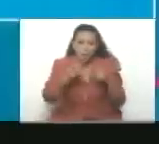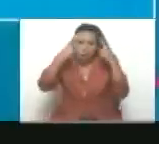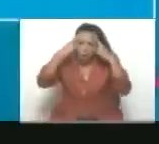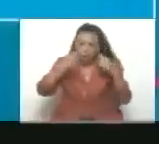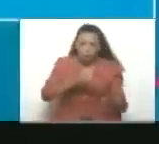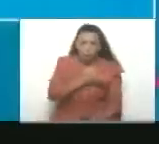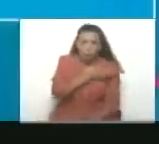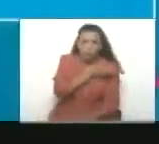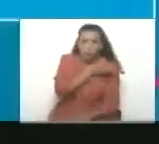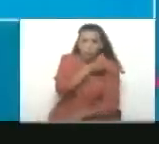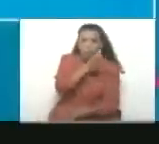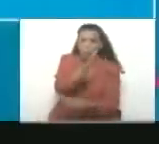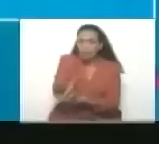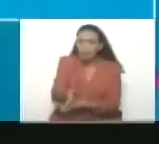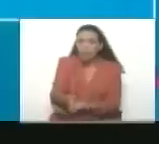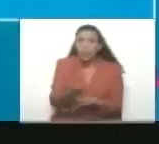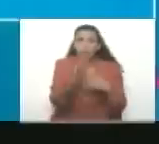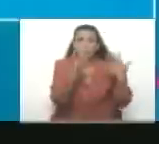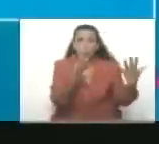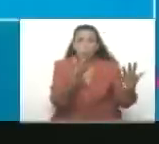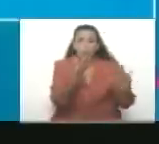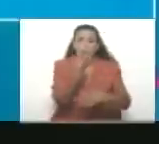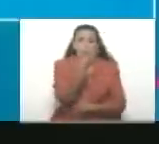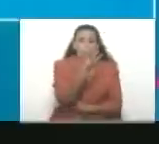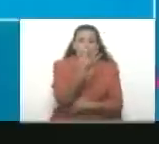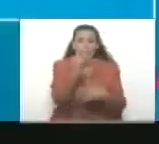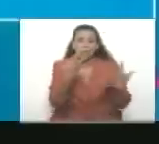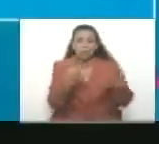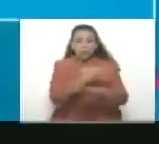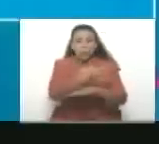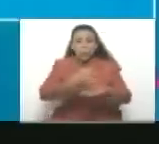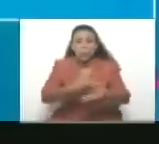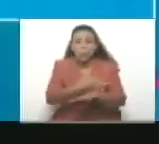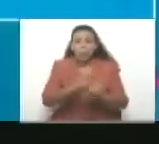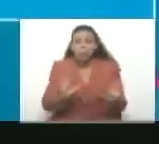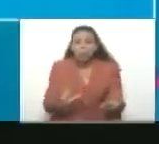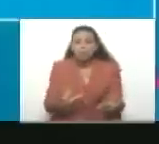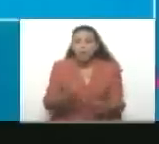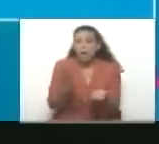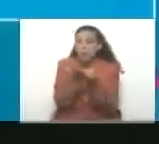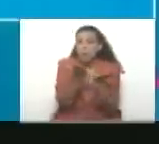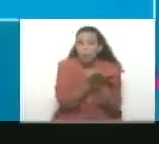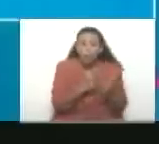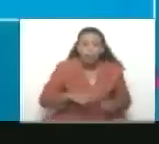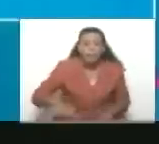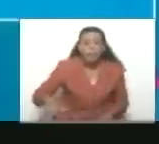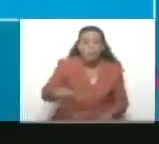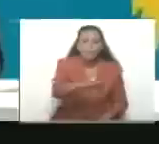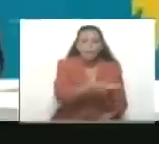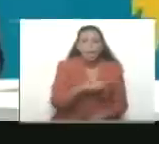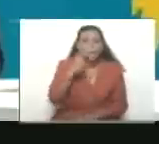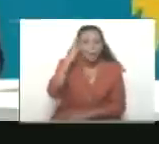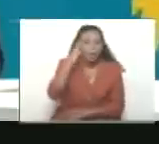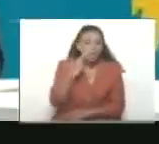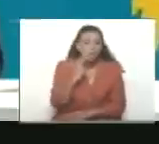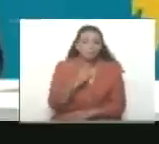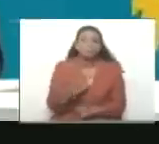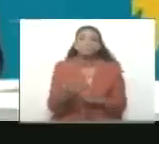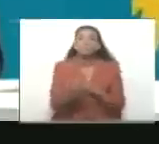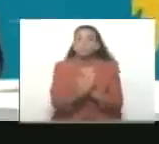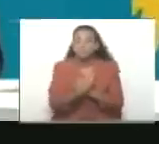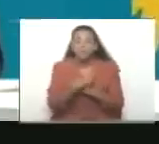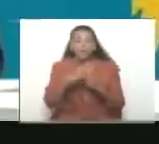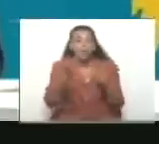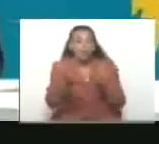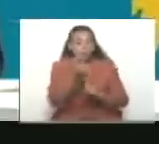situación y presentarle a usted todo el mapa de soluciones en cuanto a las escuelas se seguir